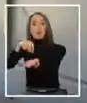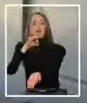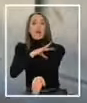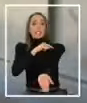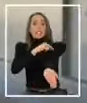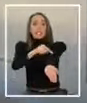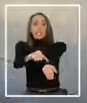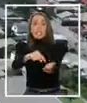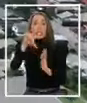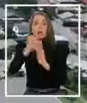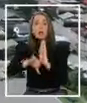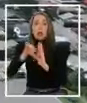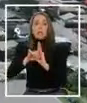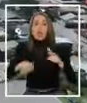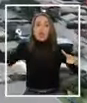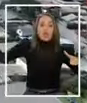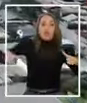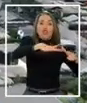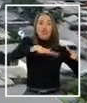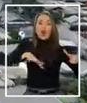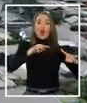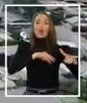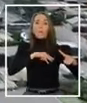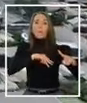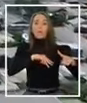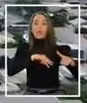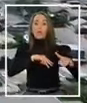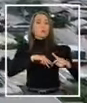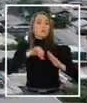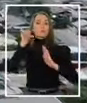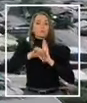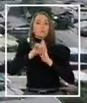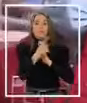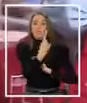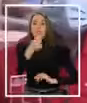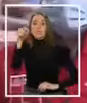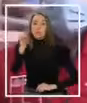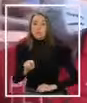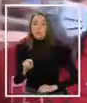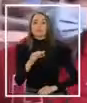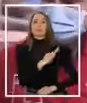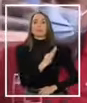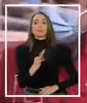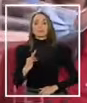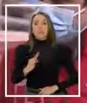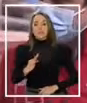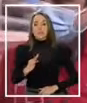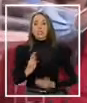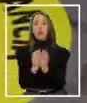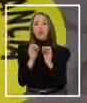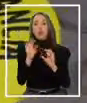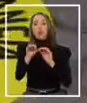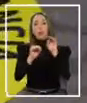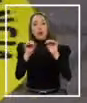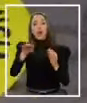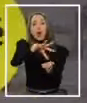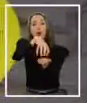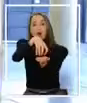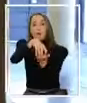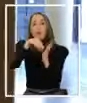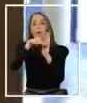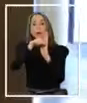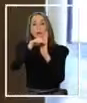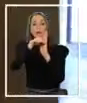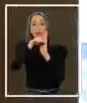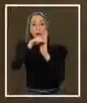están en cuarentena y toda la región metropolitana en confinamiento absoluto. El ministerio ha insistido en el llamado a las comunas que se encuentren en